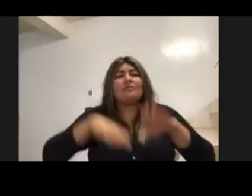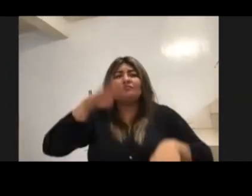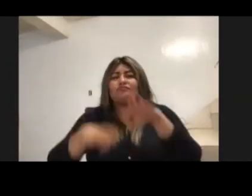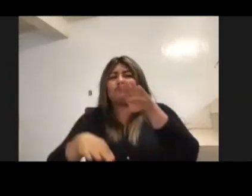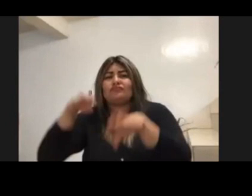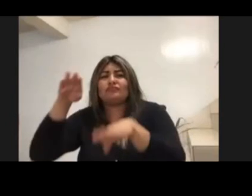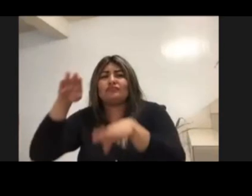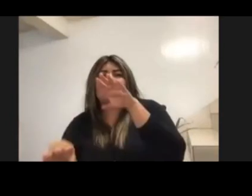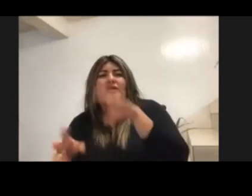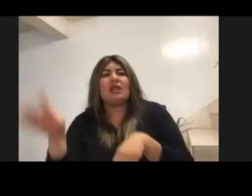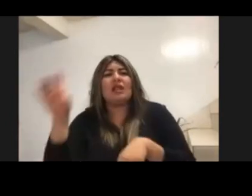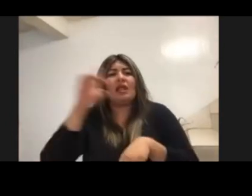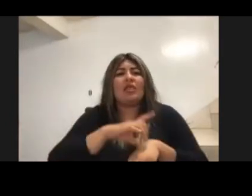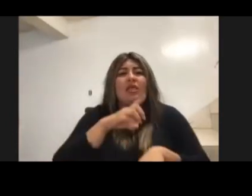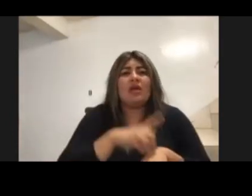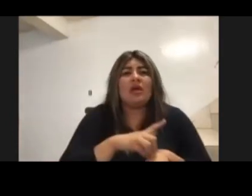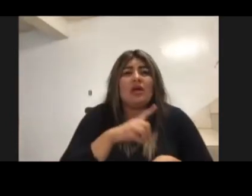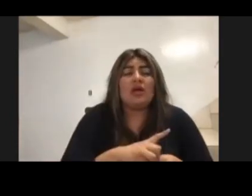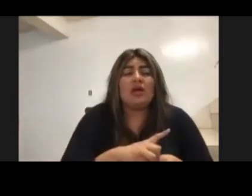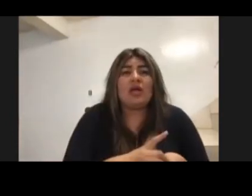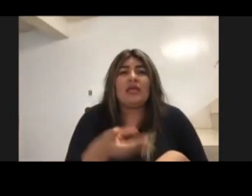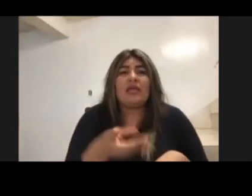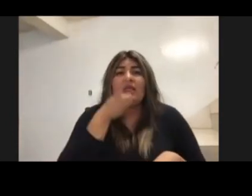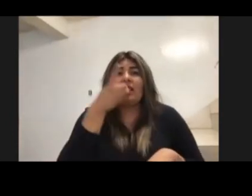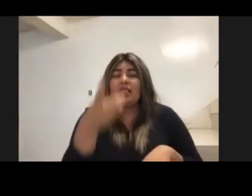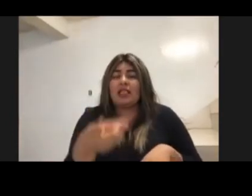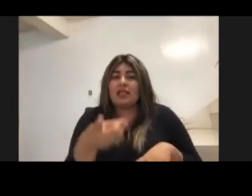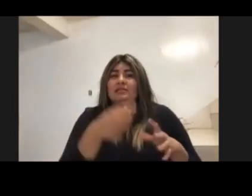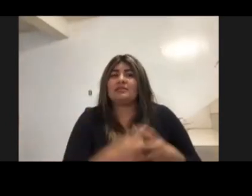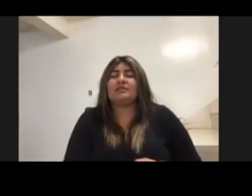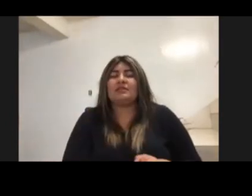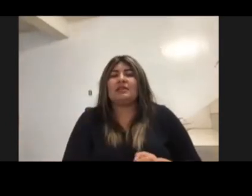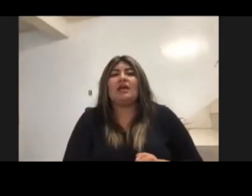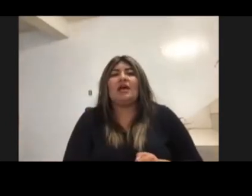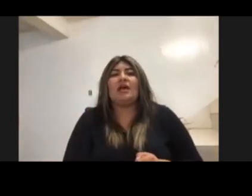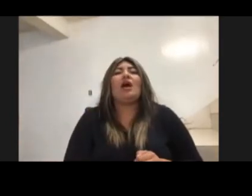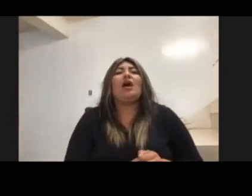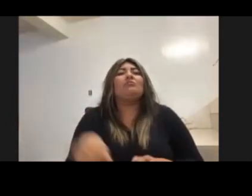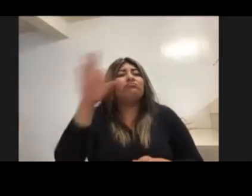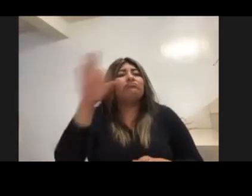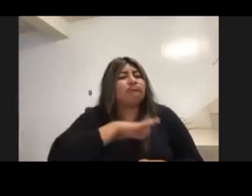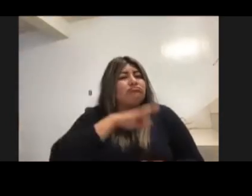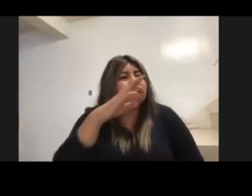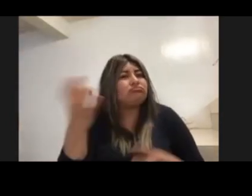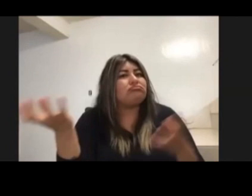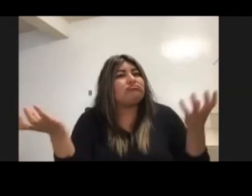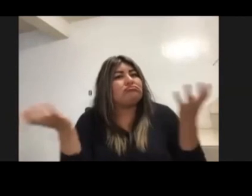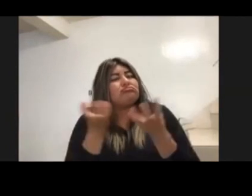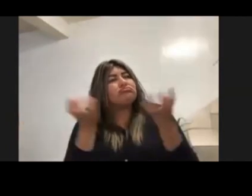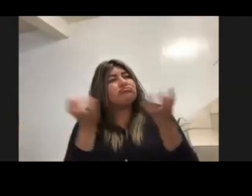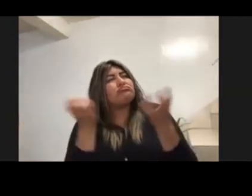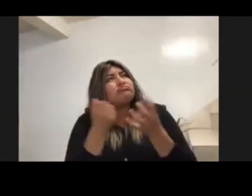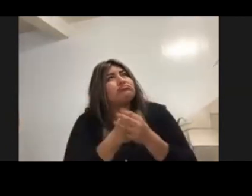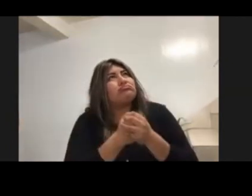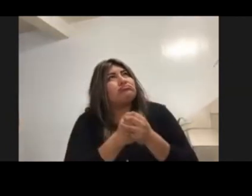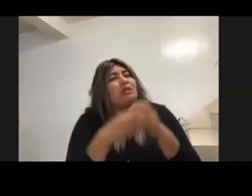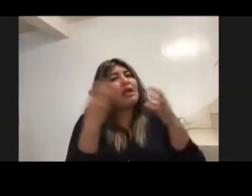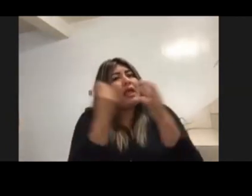doctora Tomlinson es su recomendación principal. Poder programar de más a menos